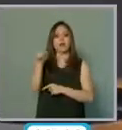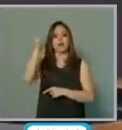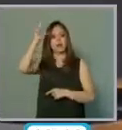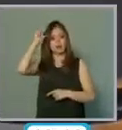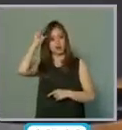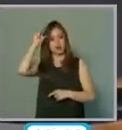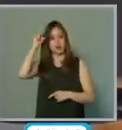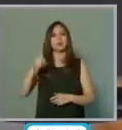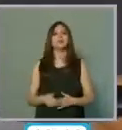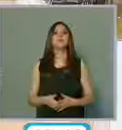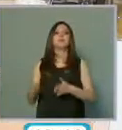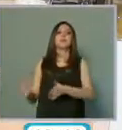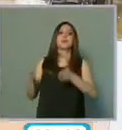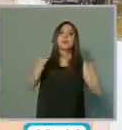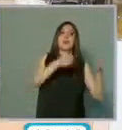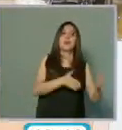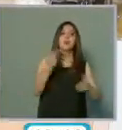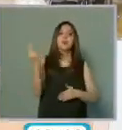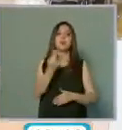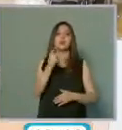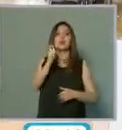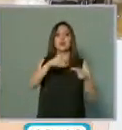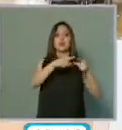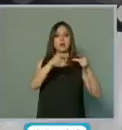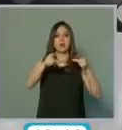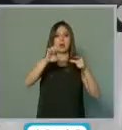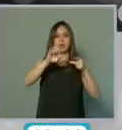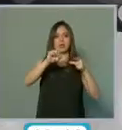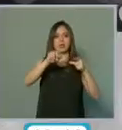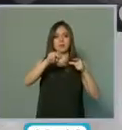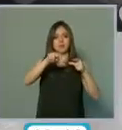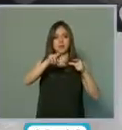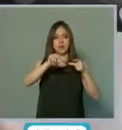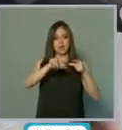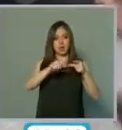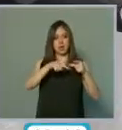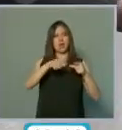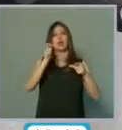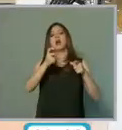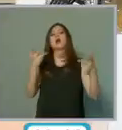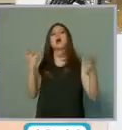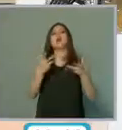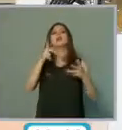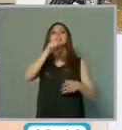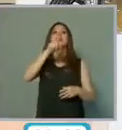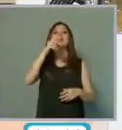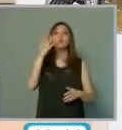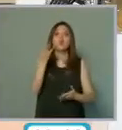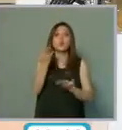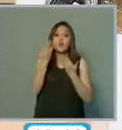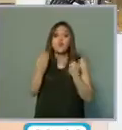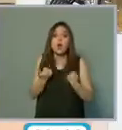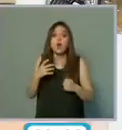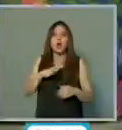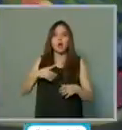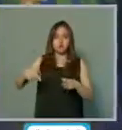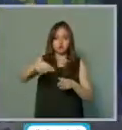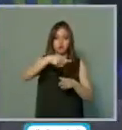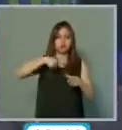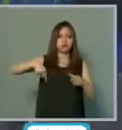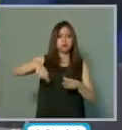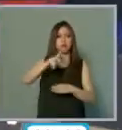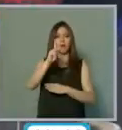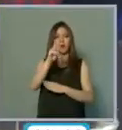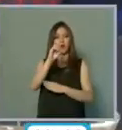lado, Pame, Sí, tenemos la espinaca. Sí. Vamos a meterlas en un procesador. Recuerden, si no contamos con un procesador, podemos